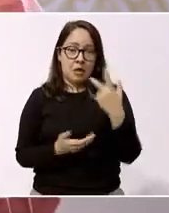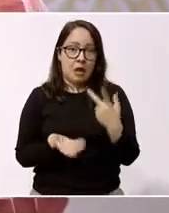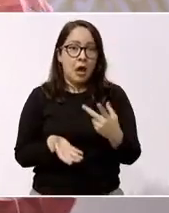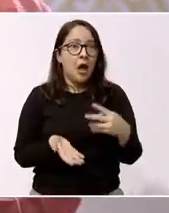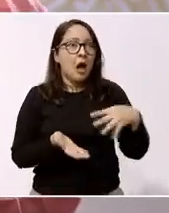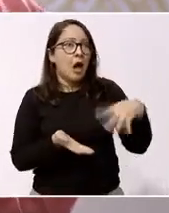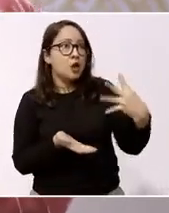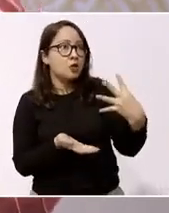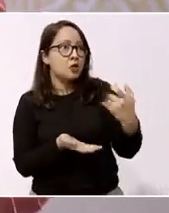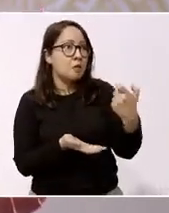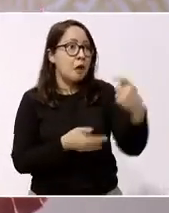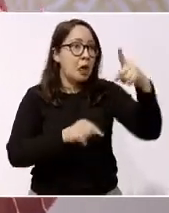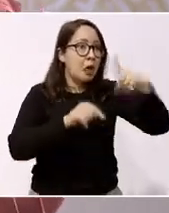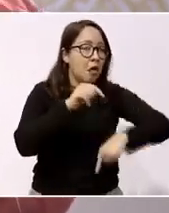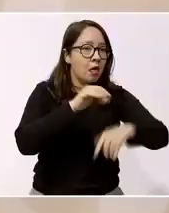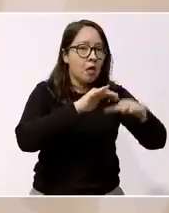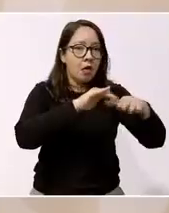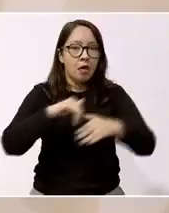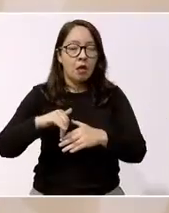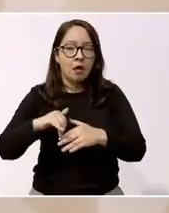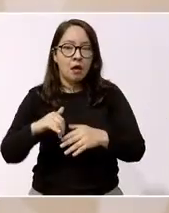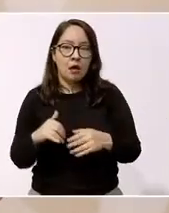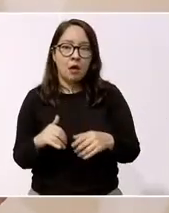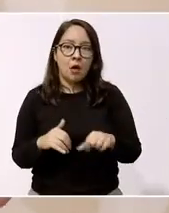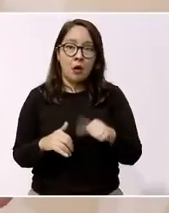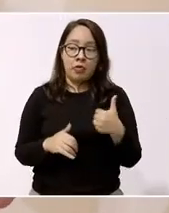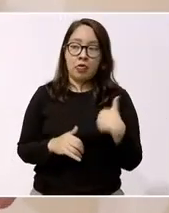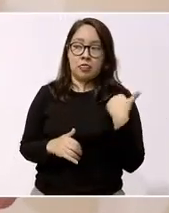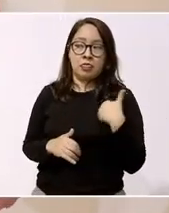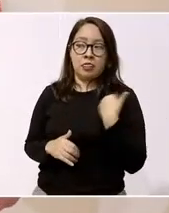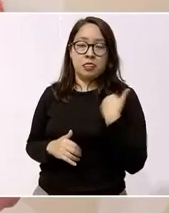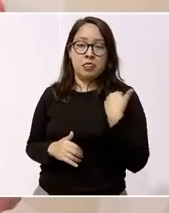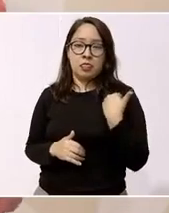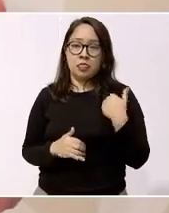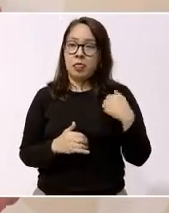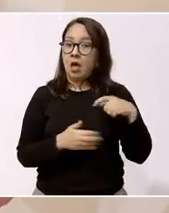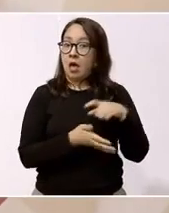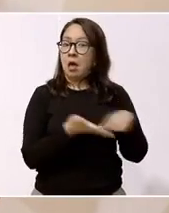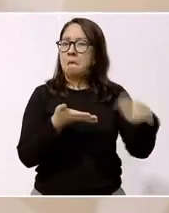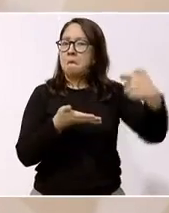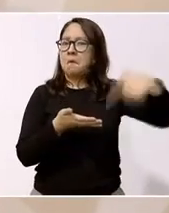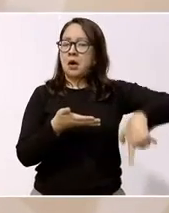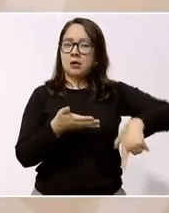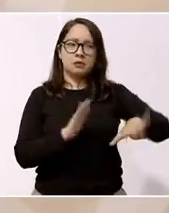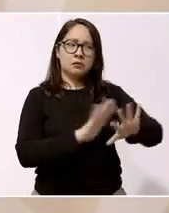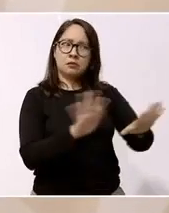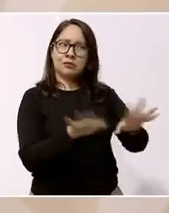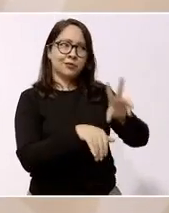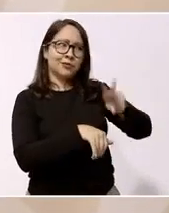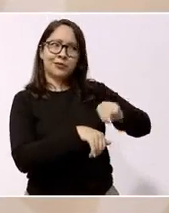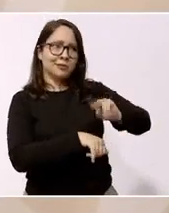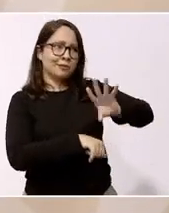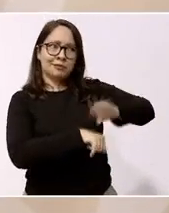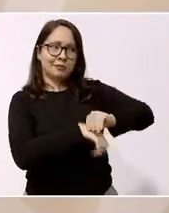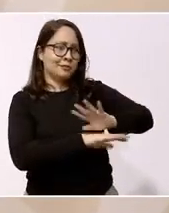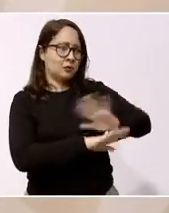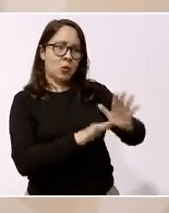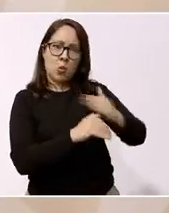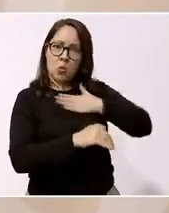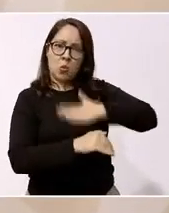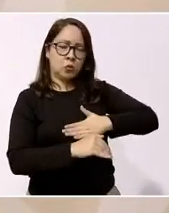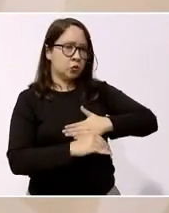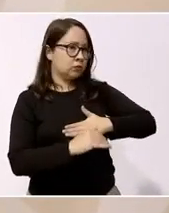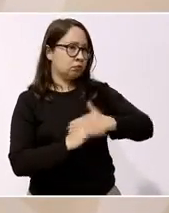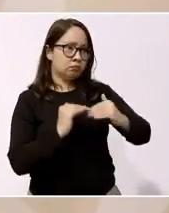los coyotes van a querer hacer su fiesta, su agosto. No vamos a quitar el precio de garantía,